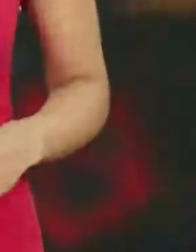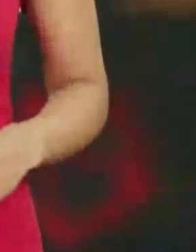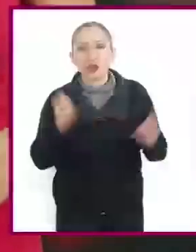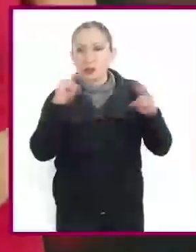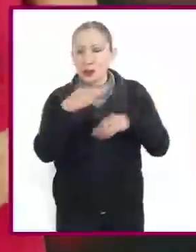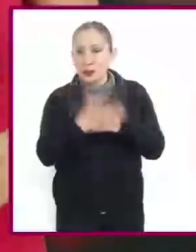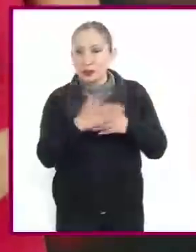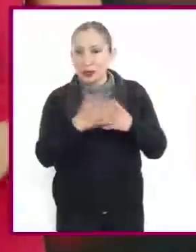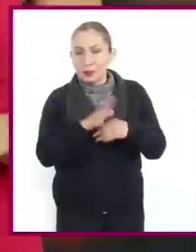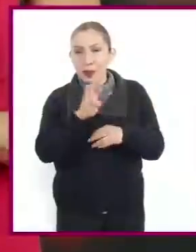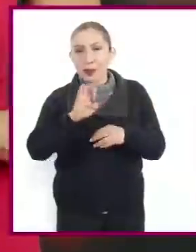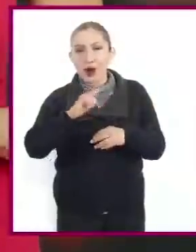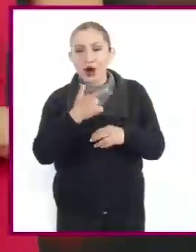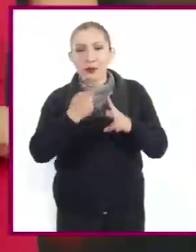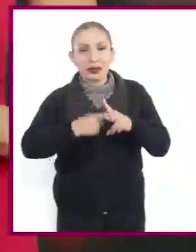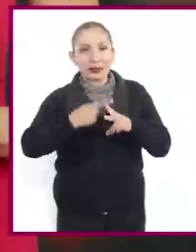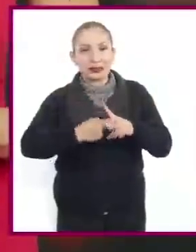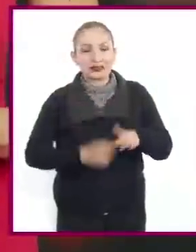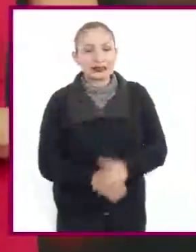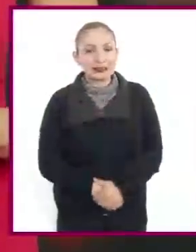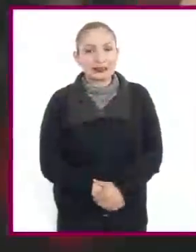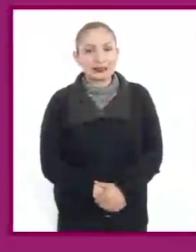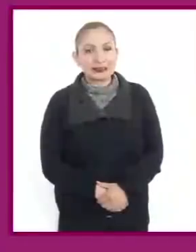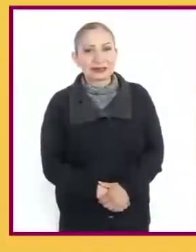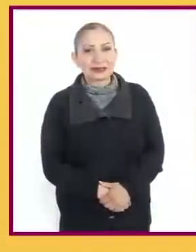Nos vemos en el próximo blog de las matemáticas.